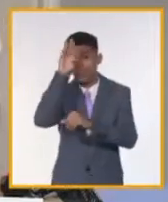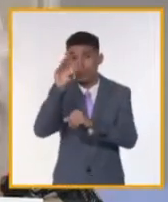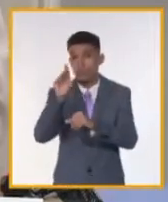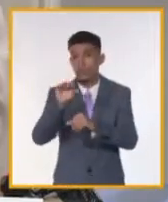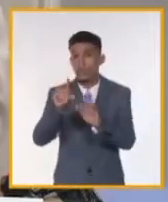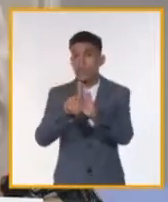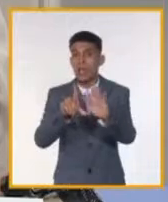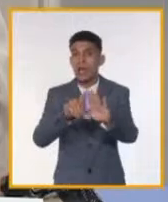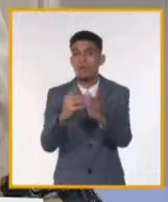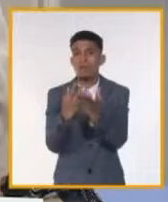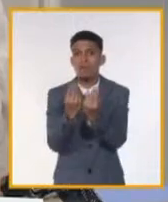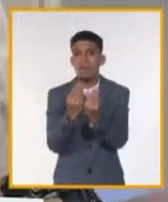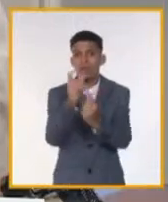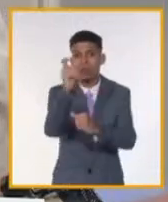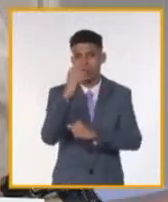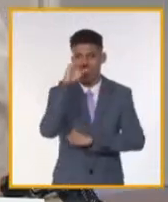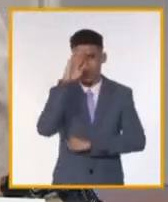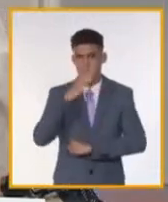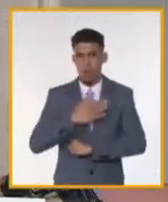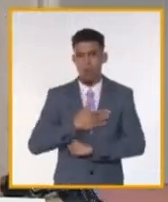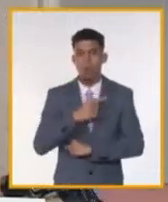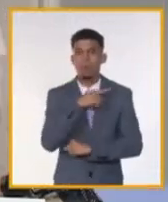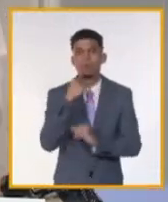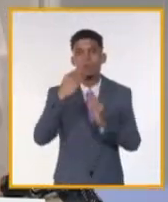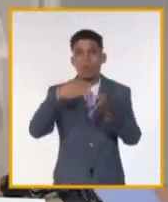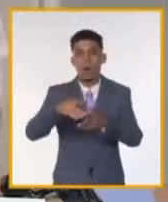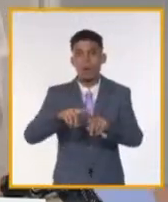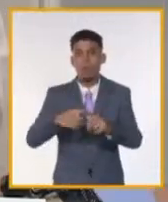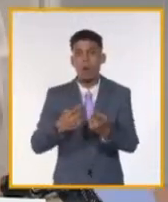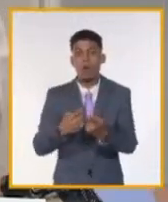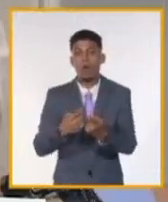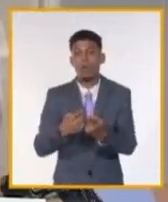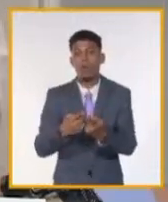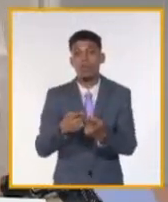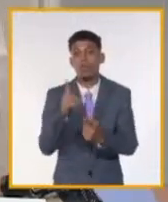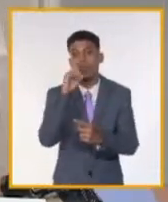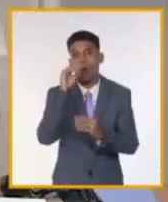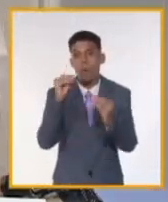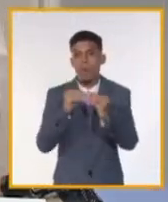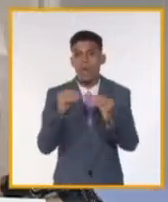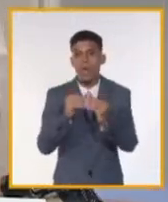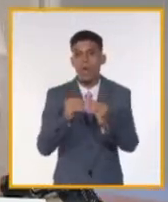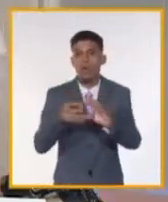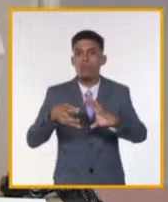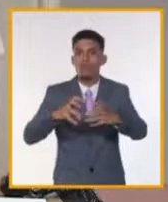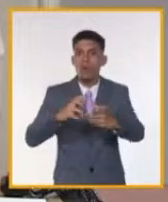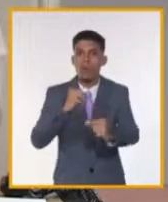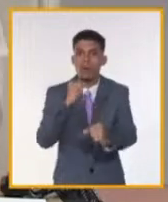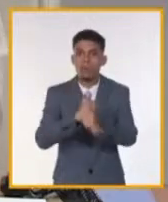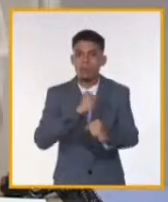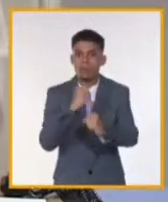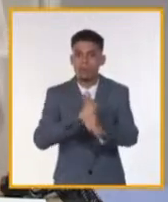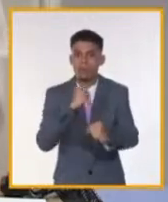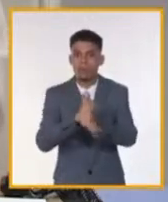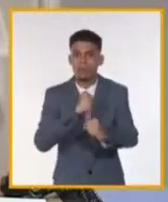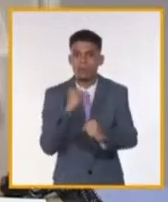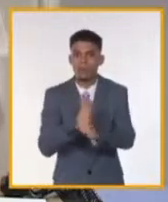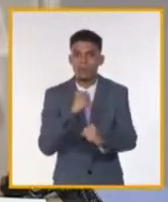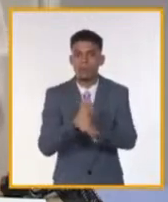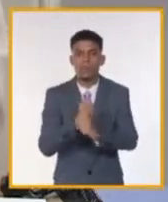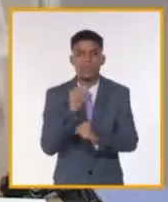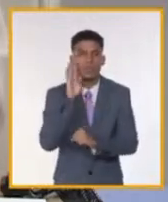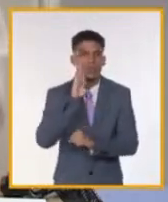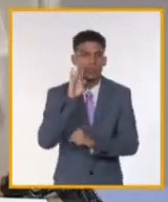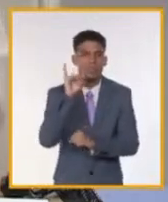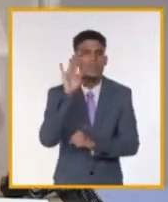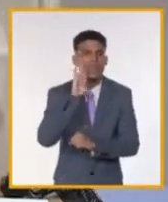de cubanos han perdido la vida debido a las condiciones infrahumanas en que ellos desarrollan su gestión, arrastrando también